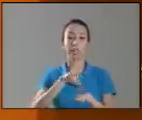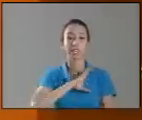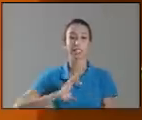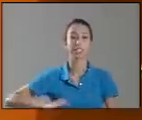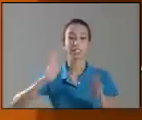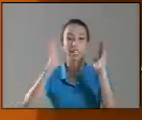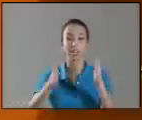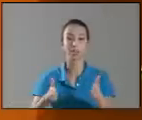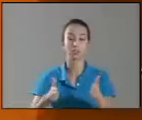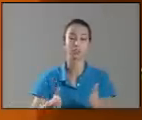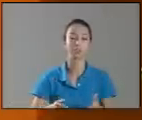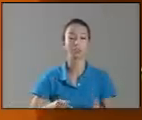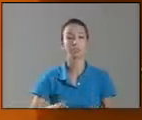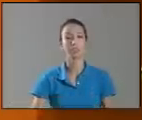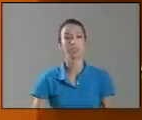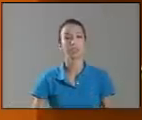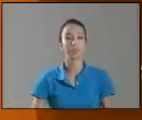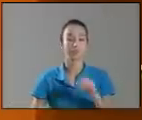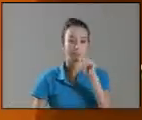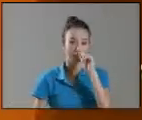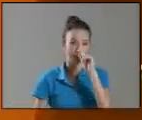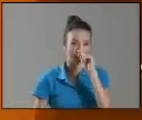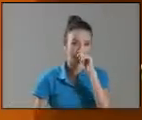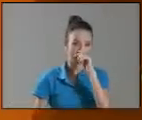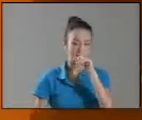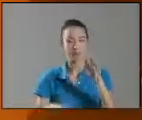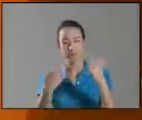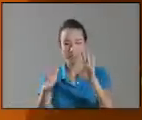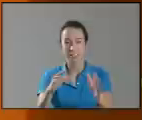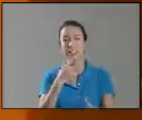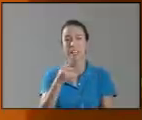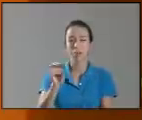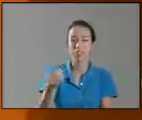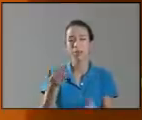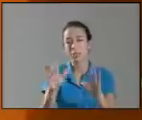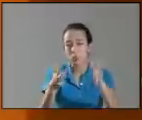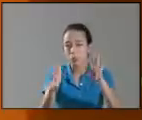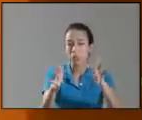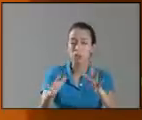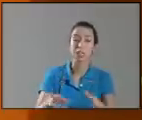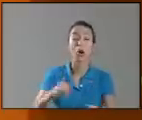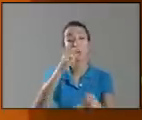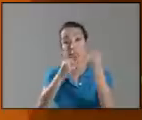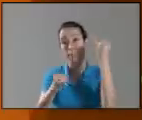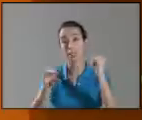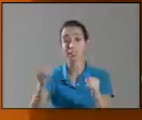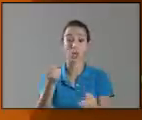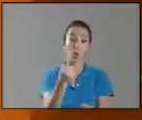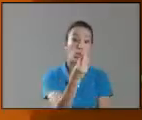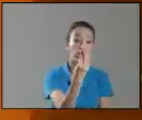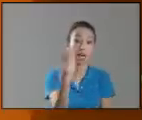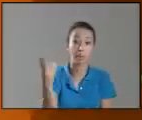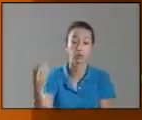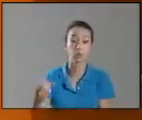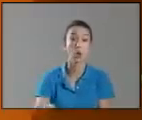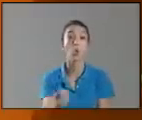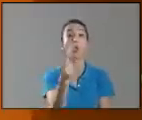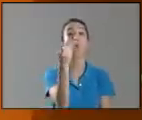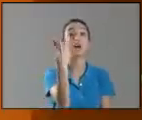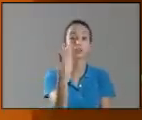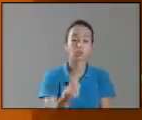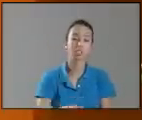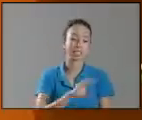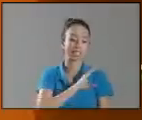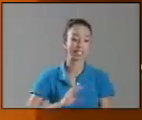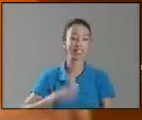50% de cristianos evangélicos. Ok, pongamos que eso sea así, y bueno, hace ratos que no se hace un censo, pero la última vez que